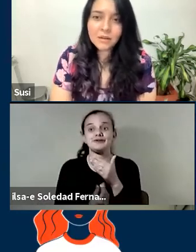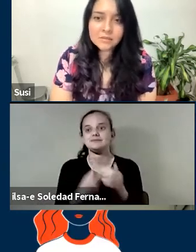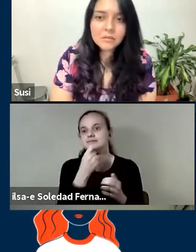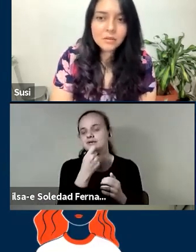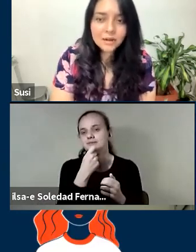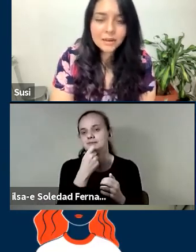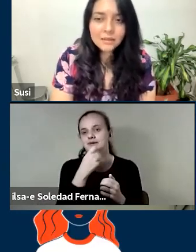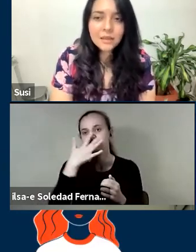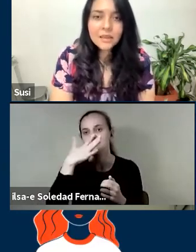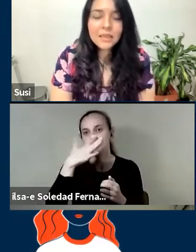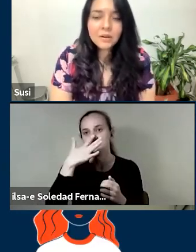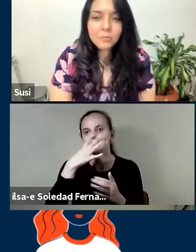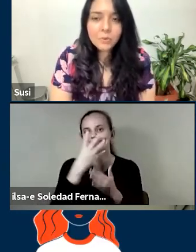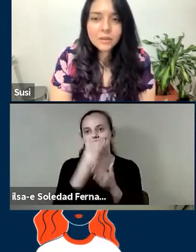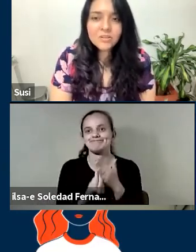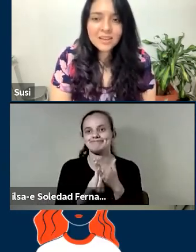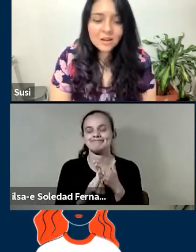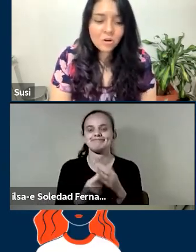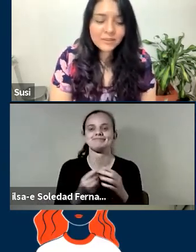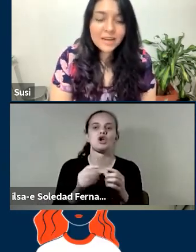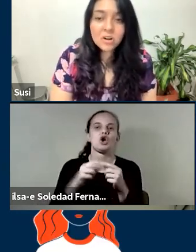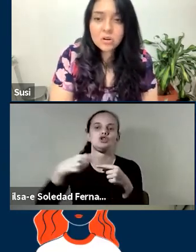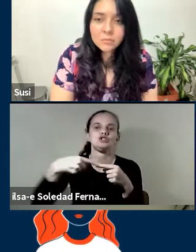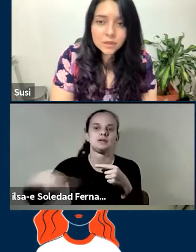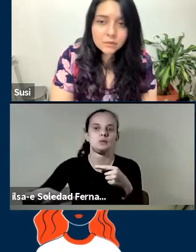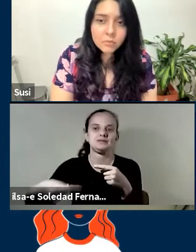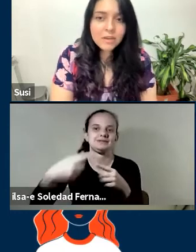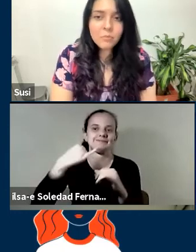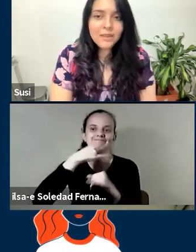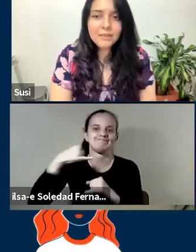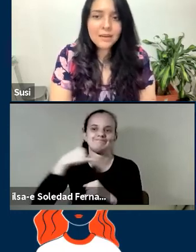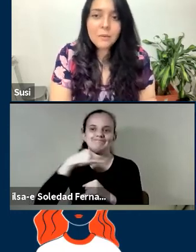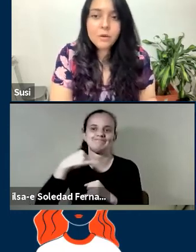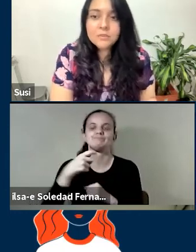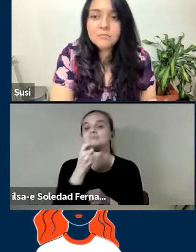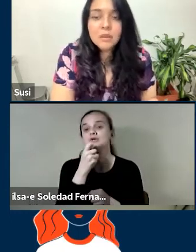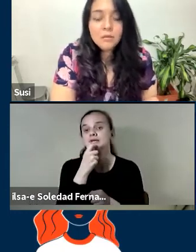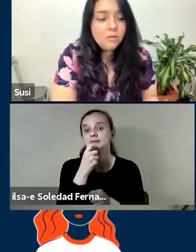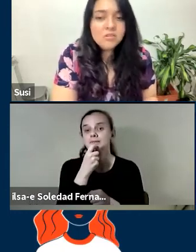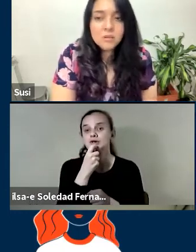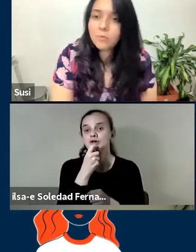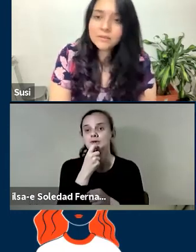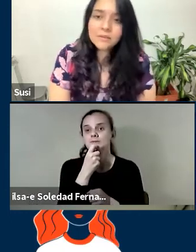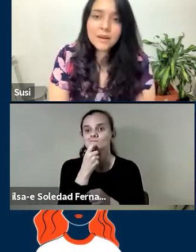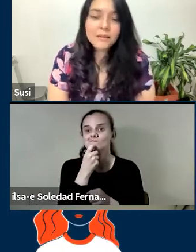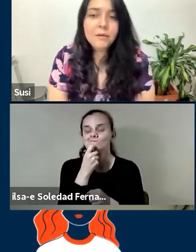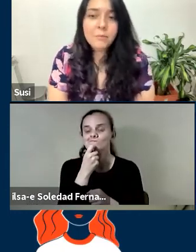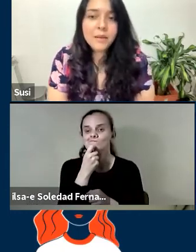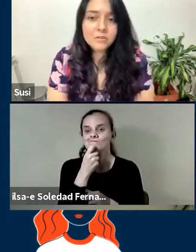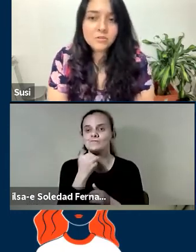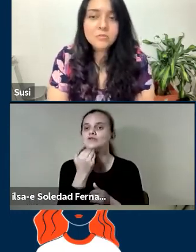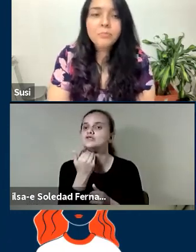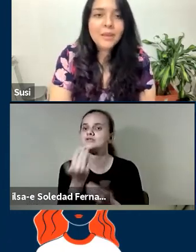lo que están haciendo en la red y que no lleguen a cometer errores, por ejemplo, que puedan tener después consecuencias